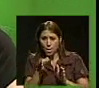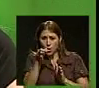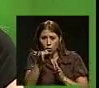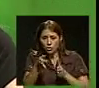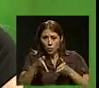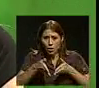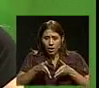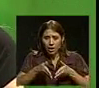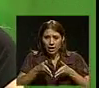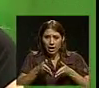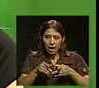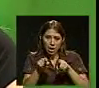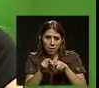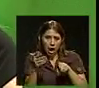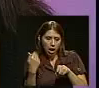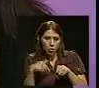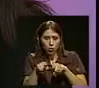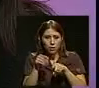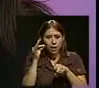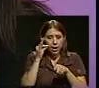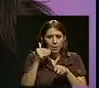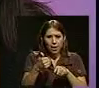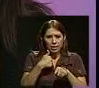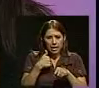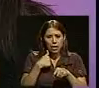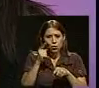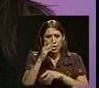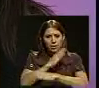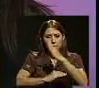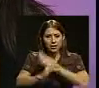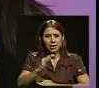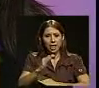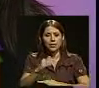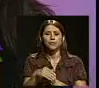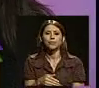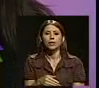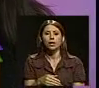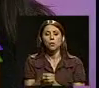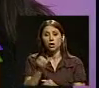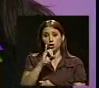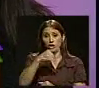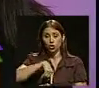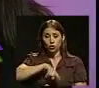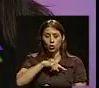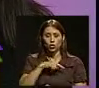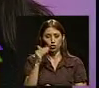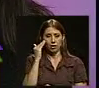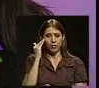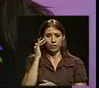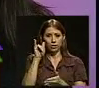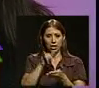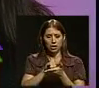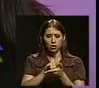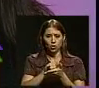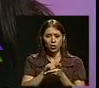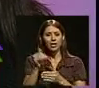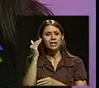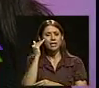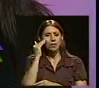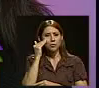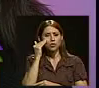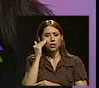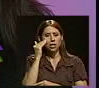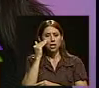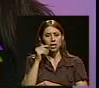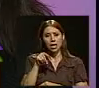poseer una discapacidad? Bueno, si tenemos el conocimiento de eso, ¿verdad? Asumimos que son hermanos mayores que tienen